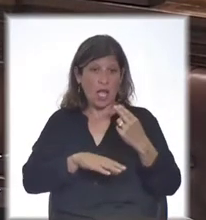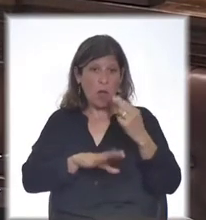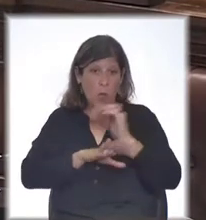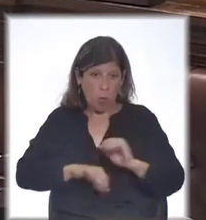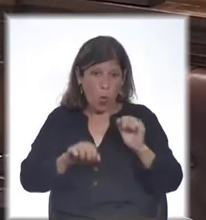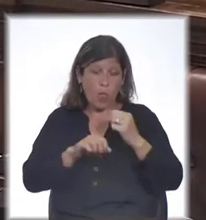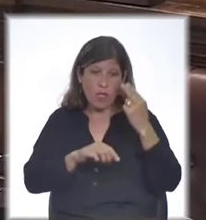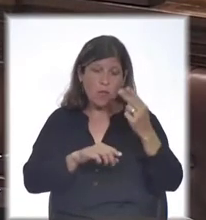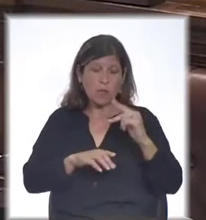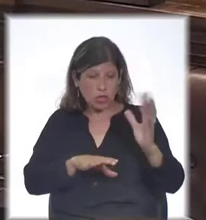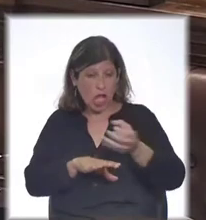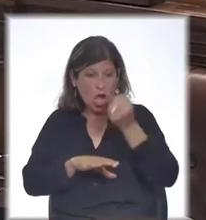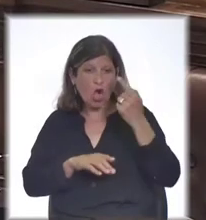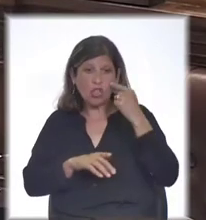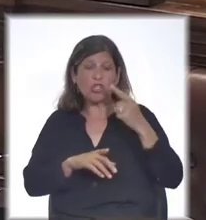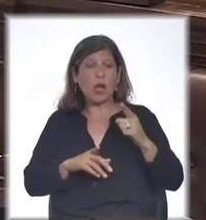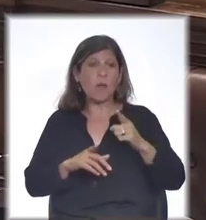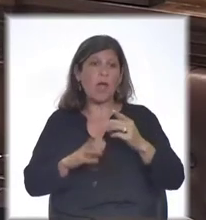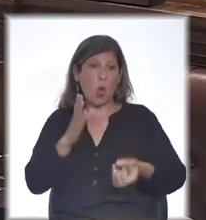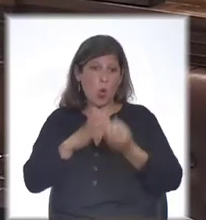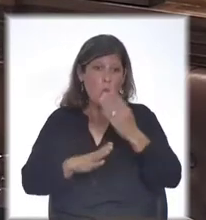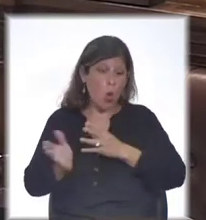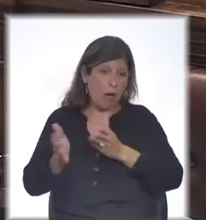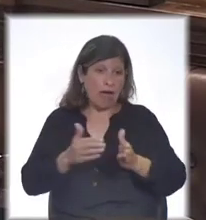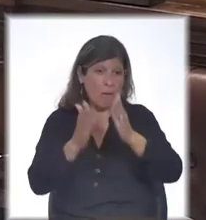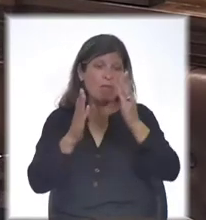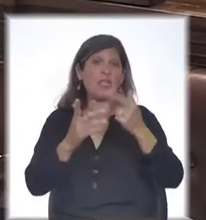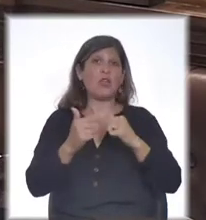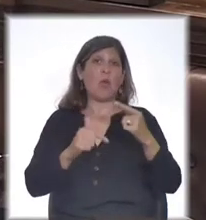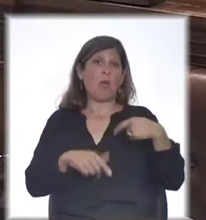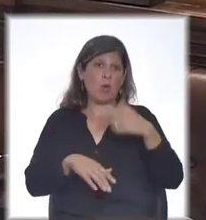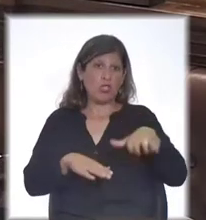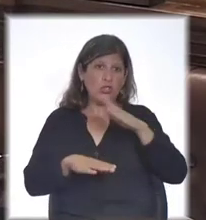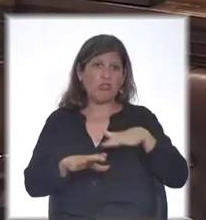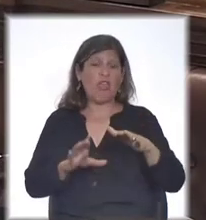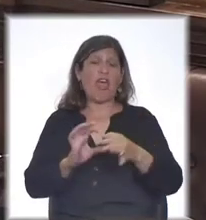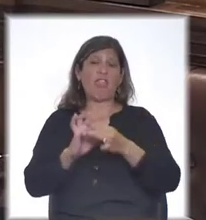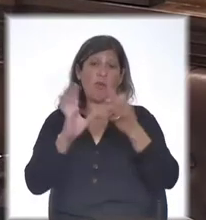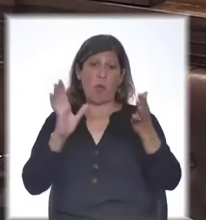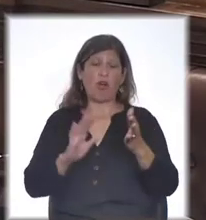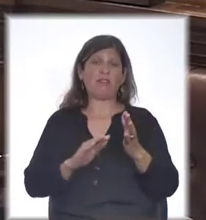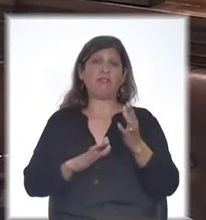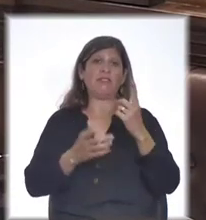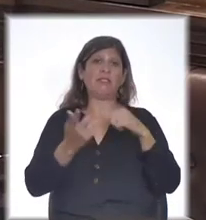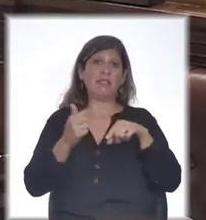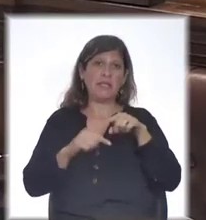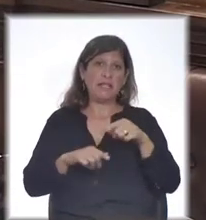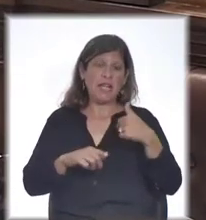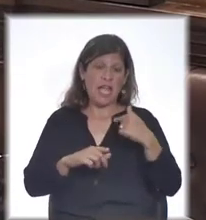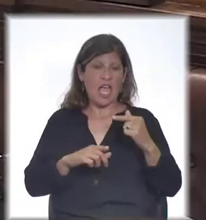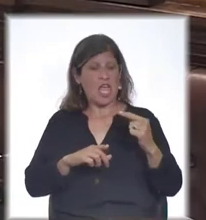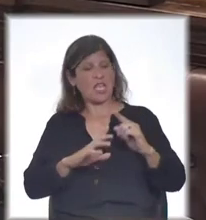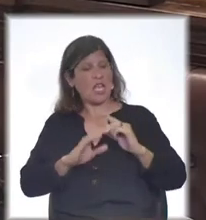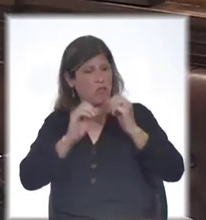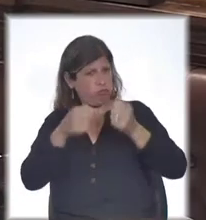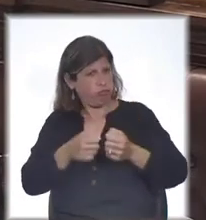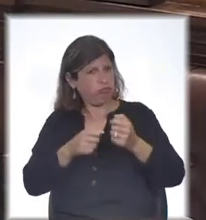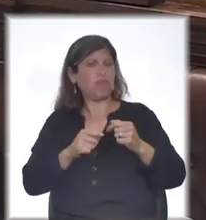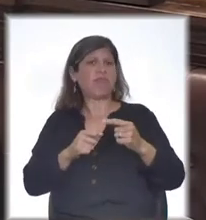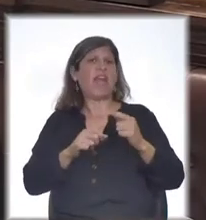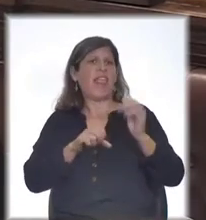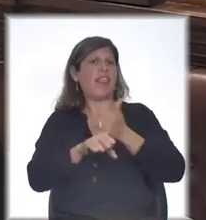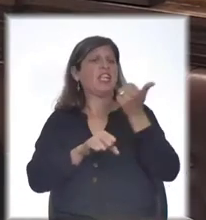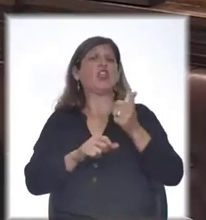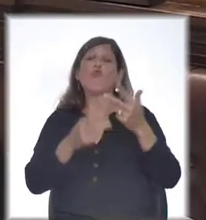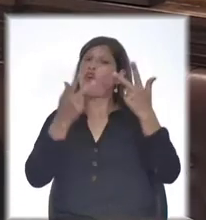encontrar esas hendiduras para un nuevo rumbo, para una sociedad democrática. Es que la consolidación del triunfo del no, como ya dijimos,